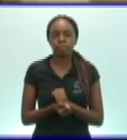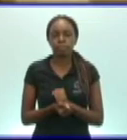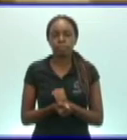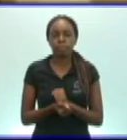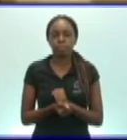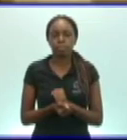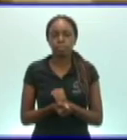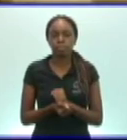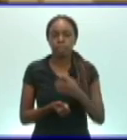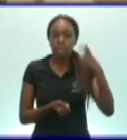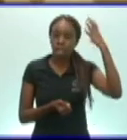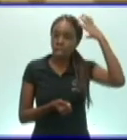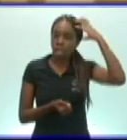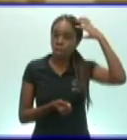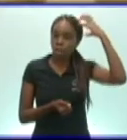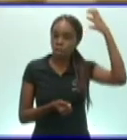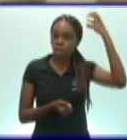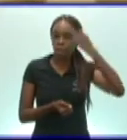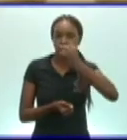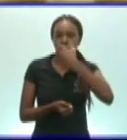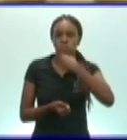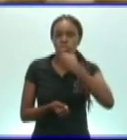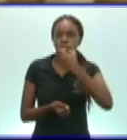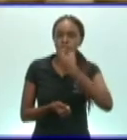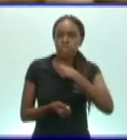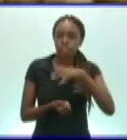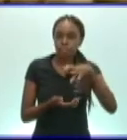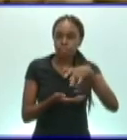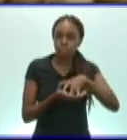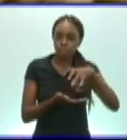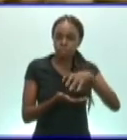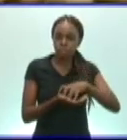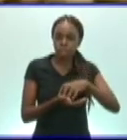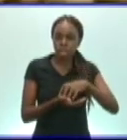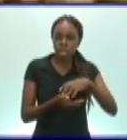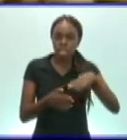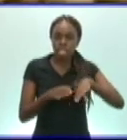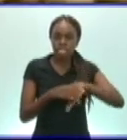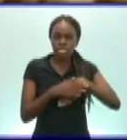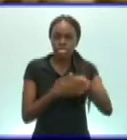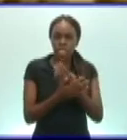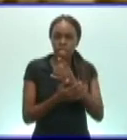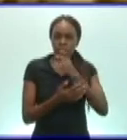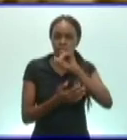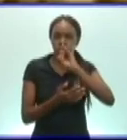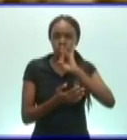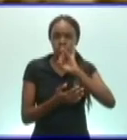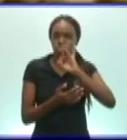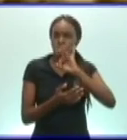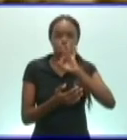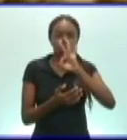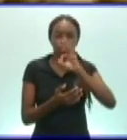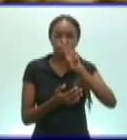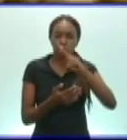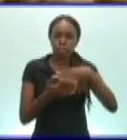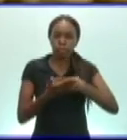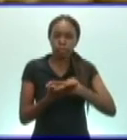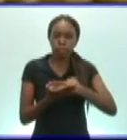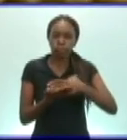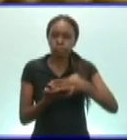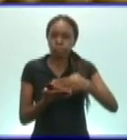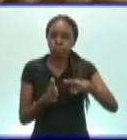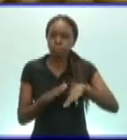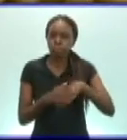El gobierno provisional de Céspedes en Bayamo, durante 82 días, se encargó de legislar los acontecimientos